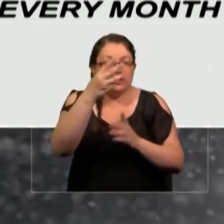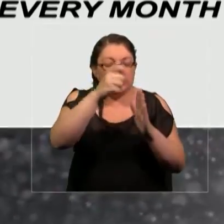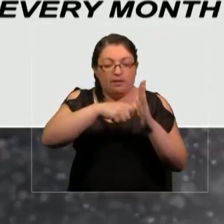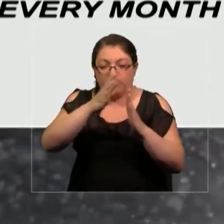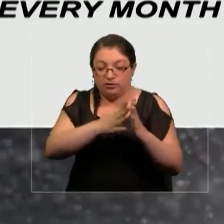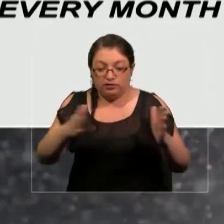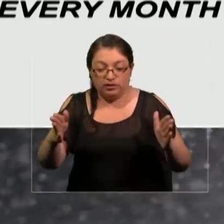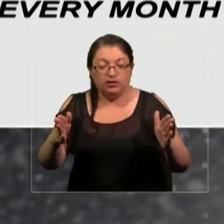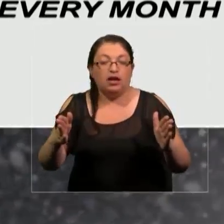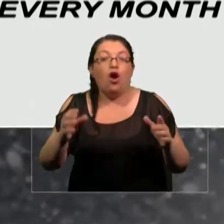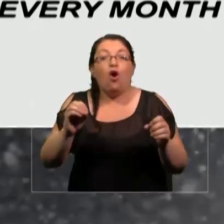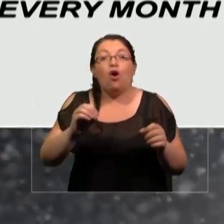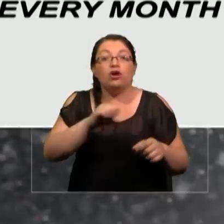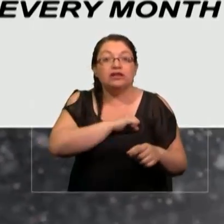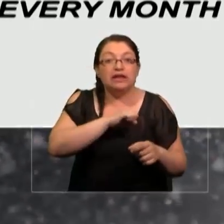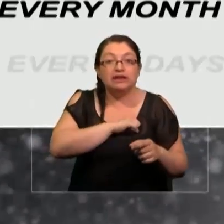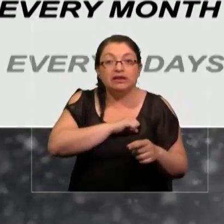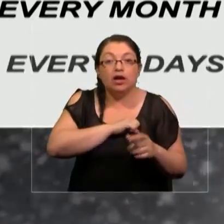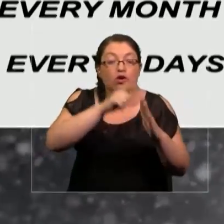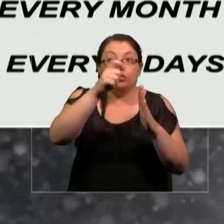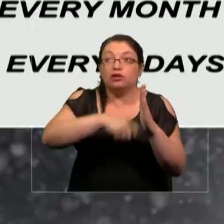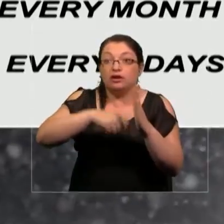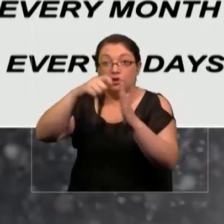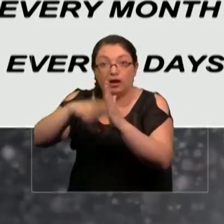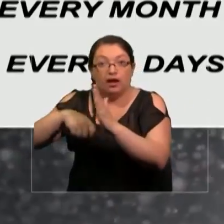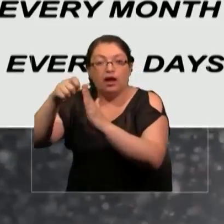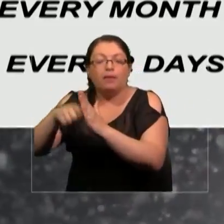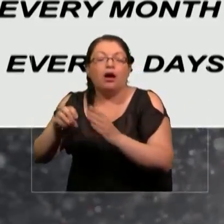cada mes, o Valparaíso